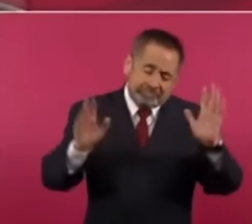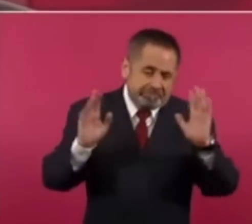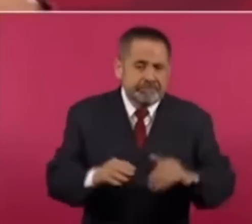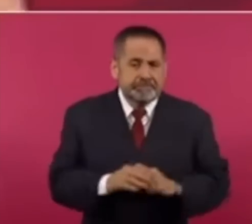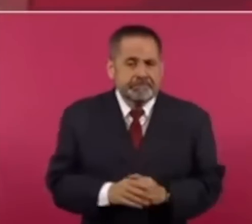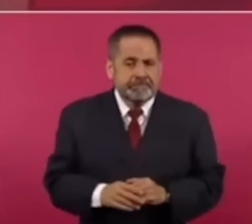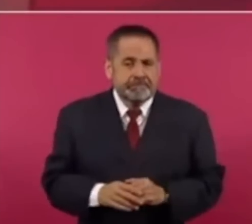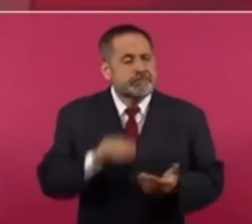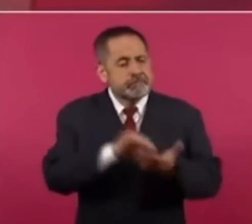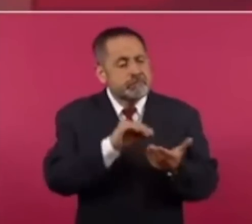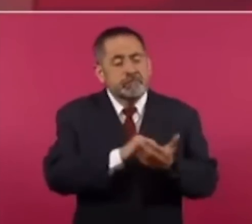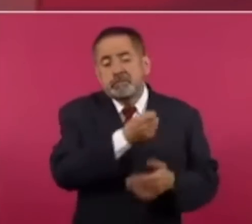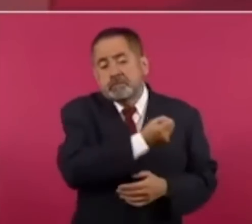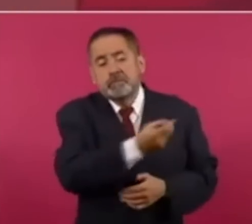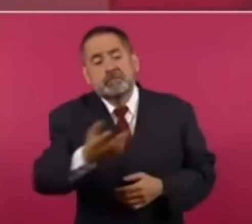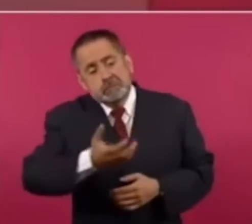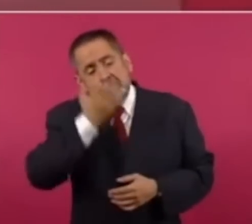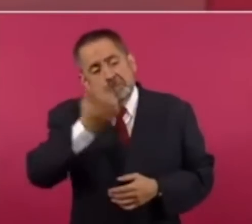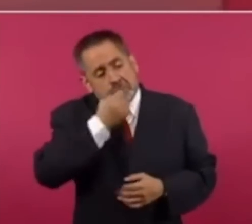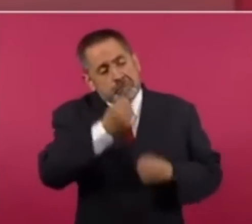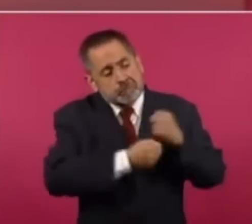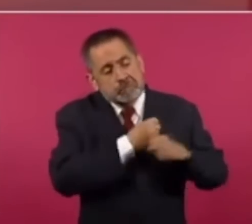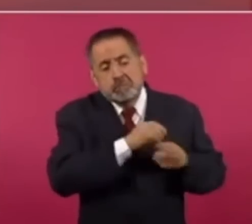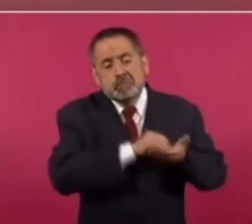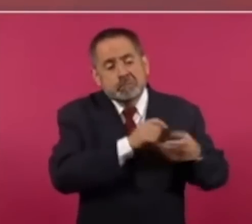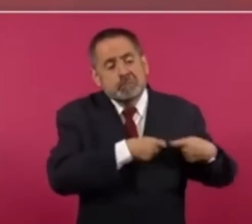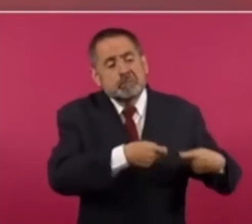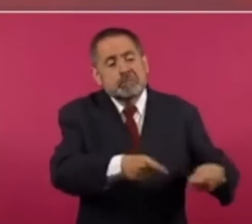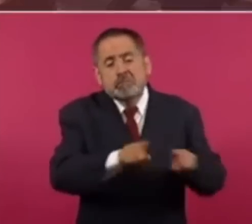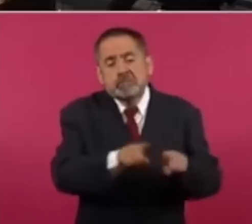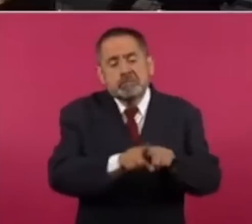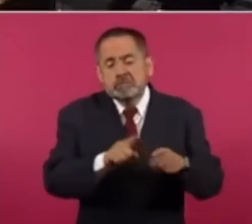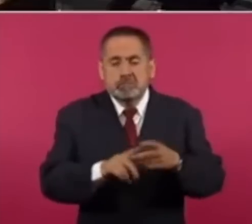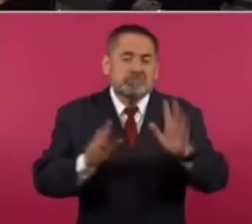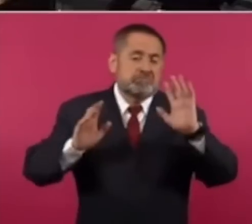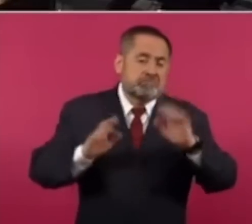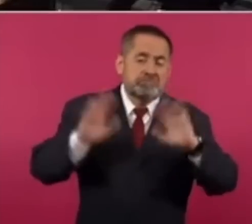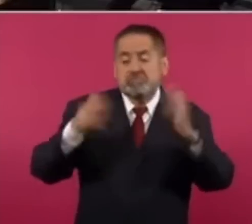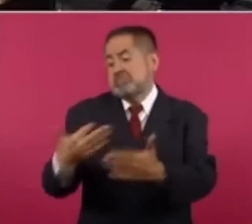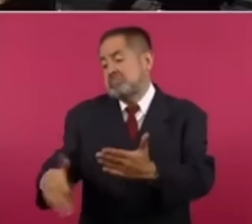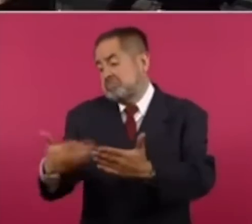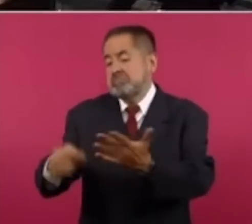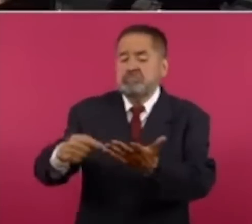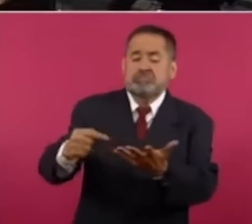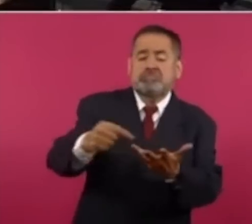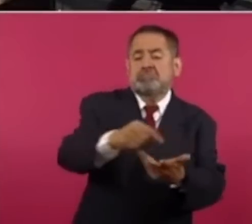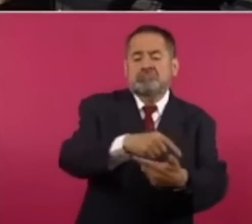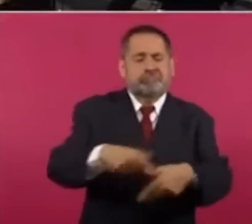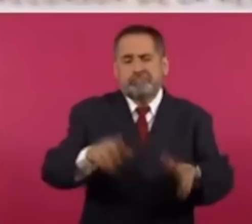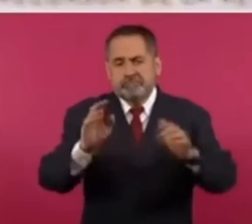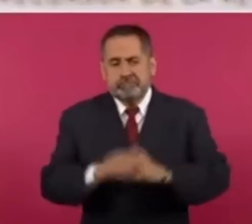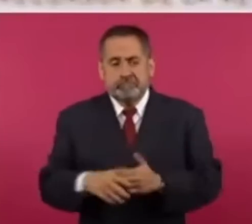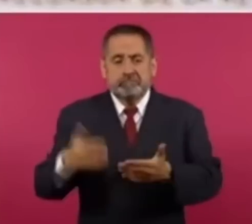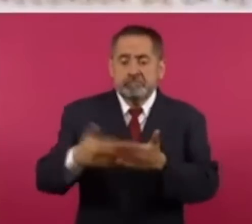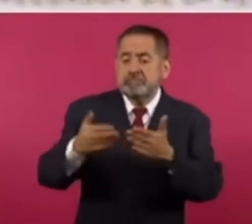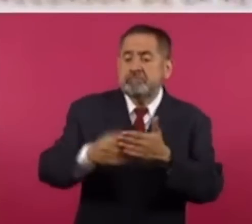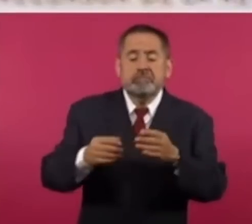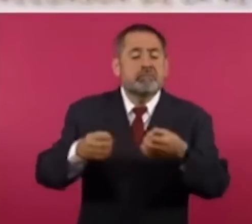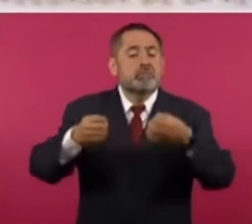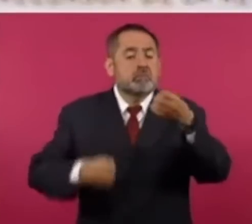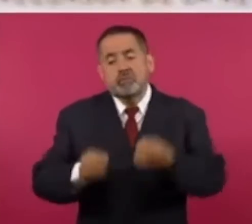Entonces, quedaron las prácticas, estas, de que falta el oficio del